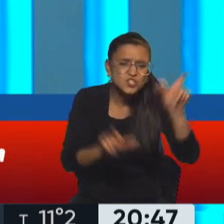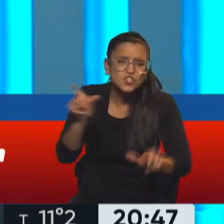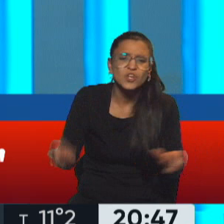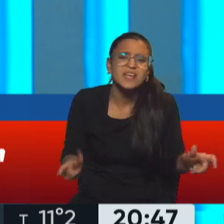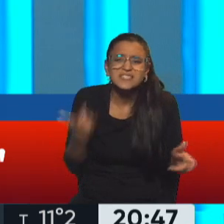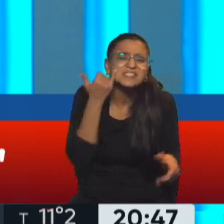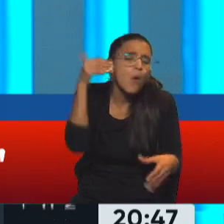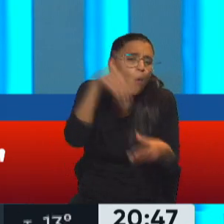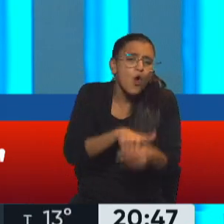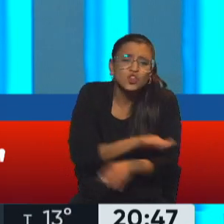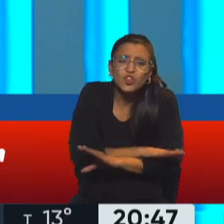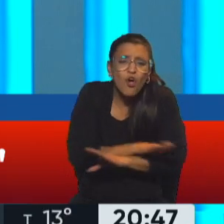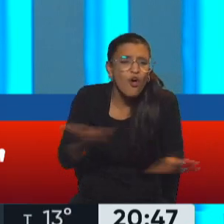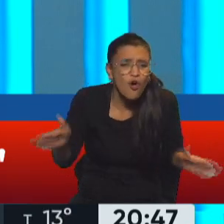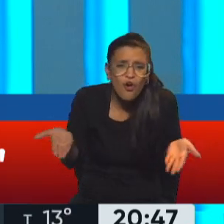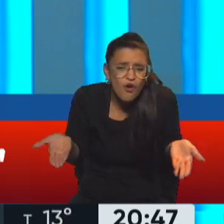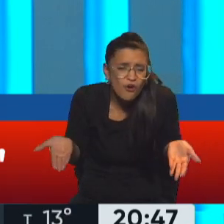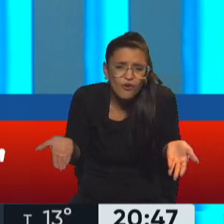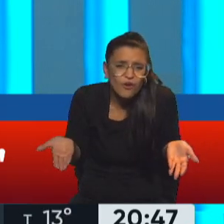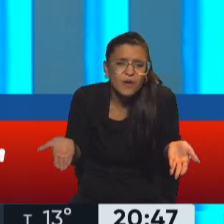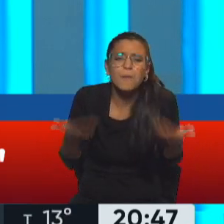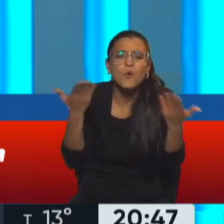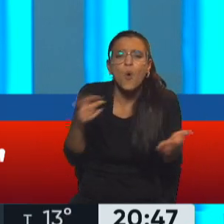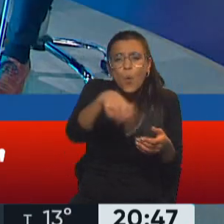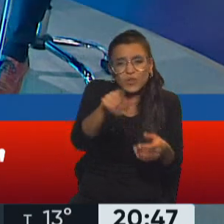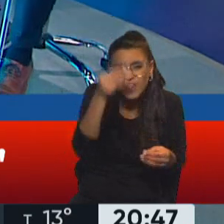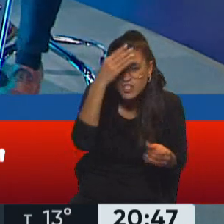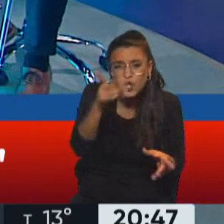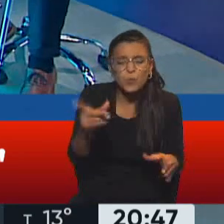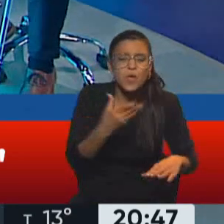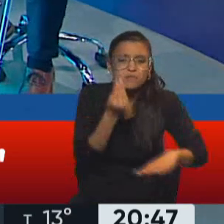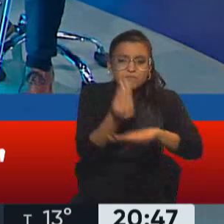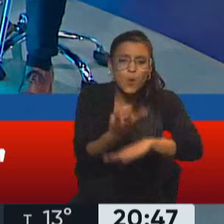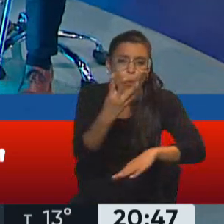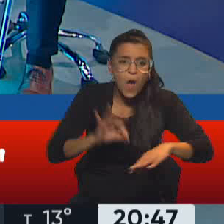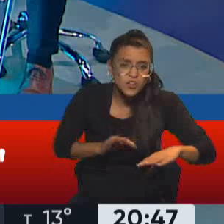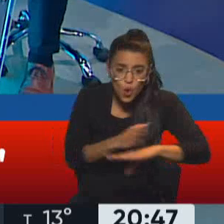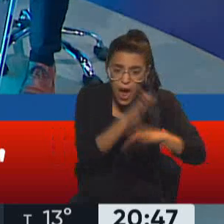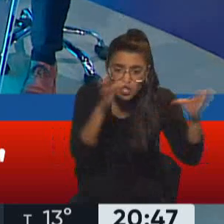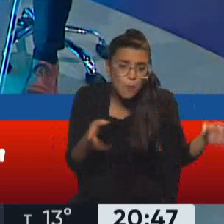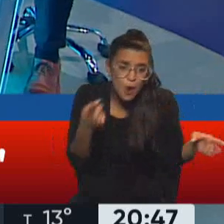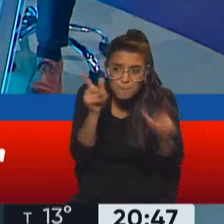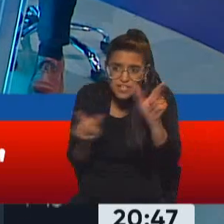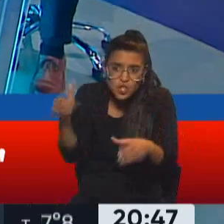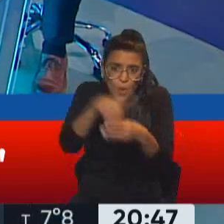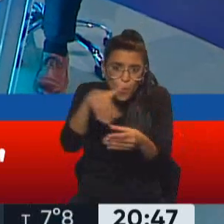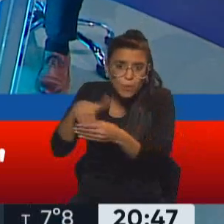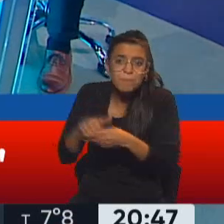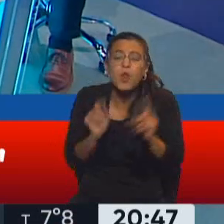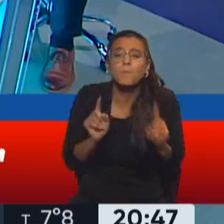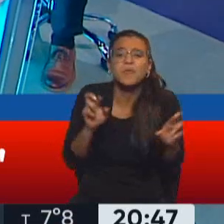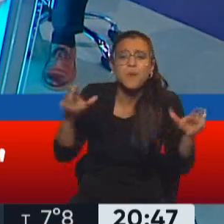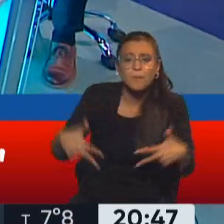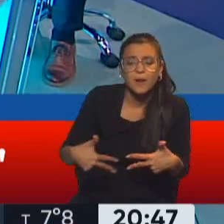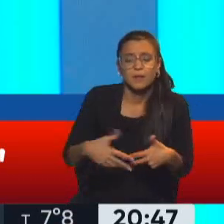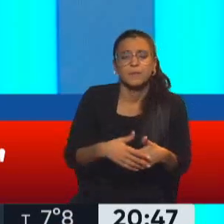ya lo votó a Macri. Ustedes se olvidan que Macri gobernó 4 años y lo votaron. Pero tienen el mismo plan. Es